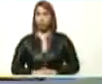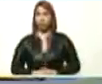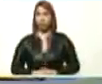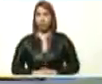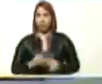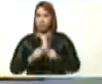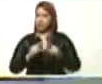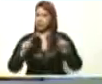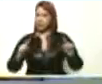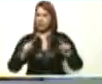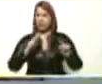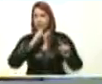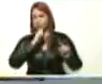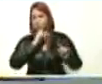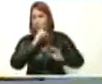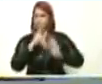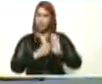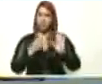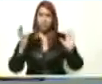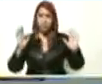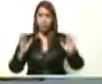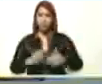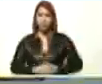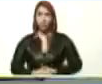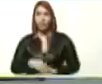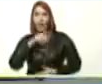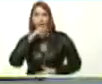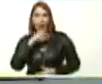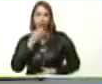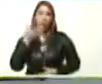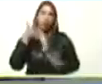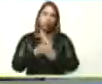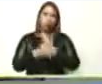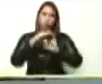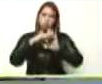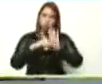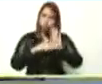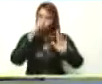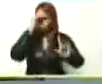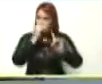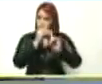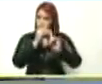distinta, compleja, la elección, si hablábamos, de las condiciones, objetivas,